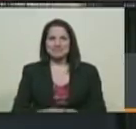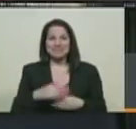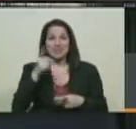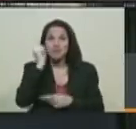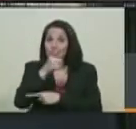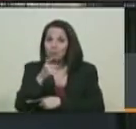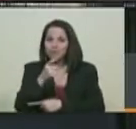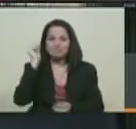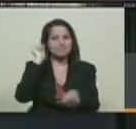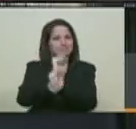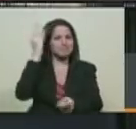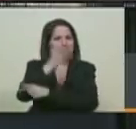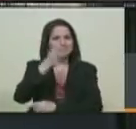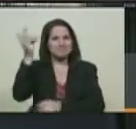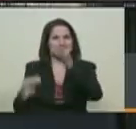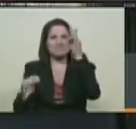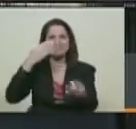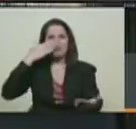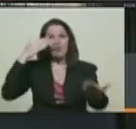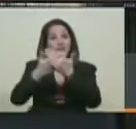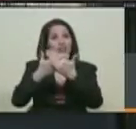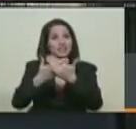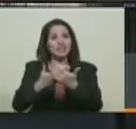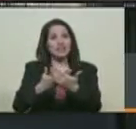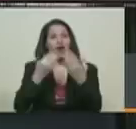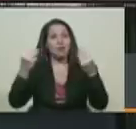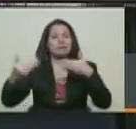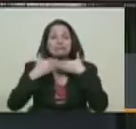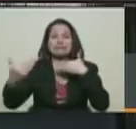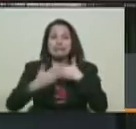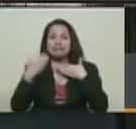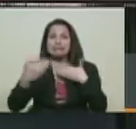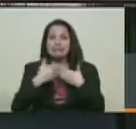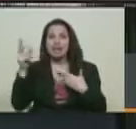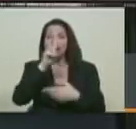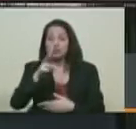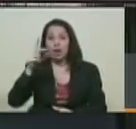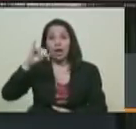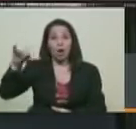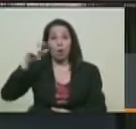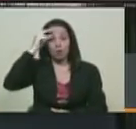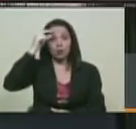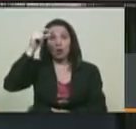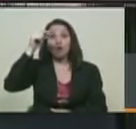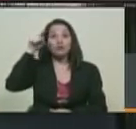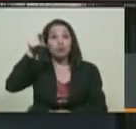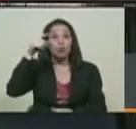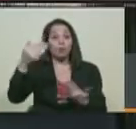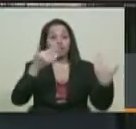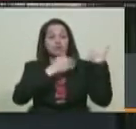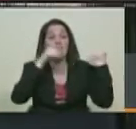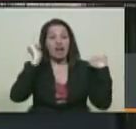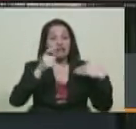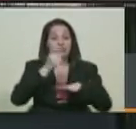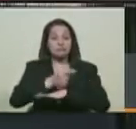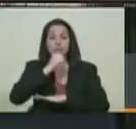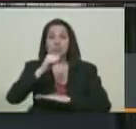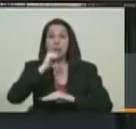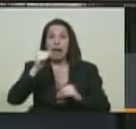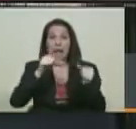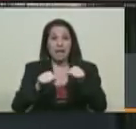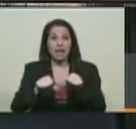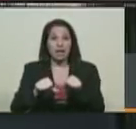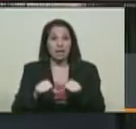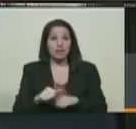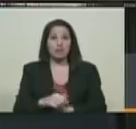que pagar ante la justicia el daño que le has hecho a Venezuela, Julio Borges. Tú eres el responsable de tanto daño.